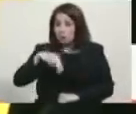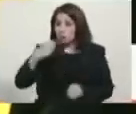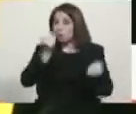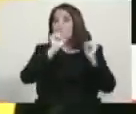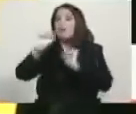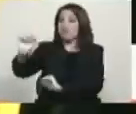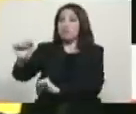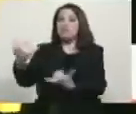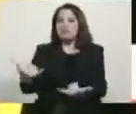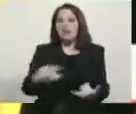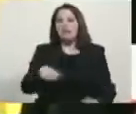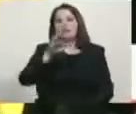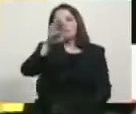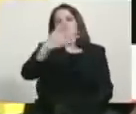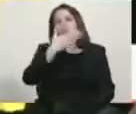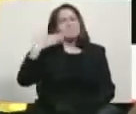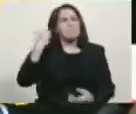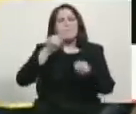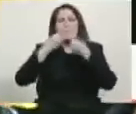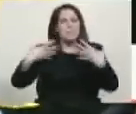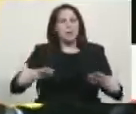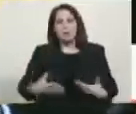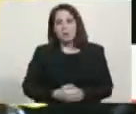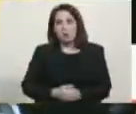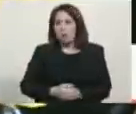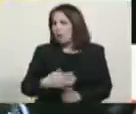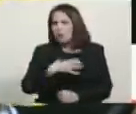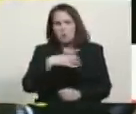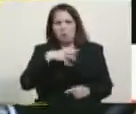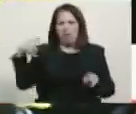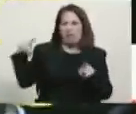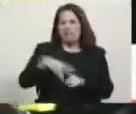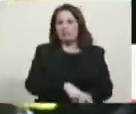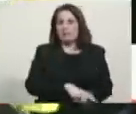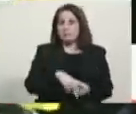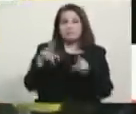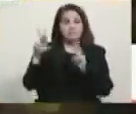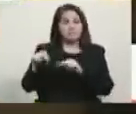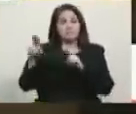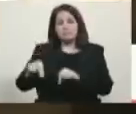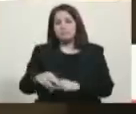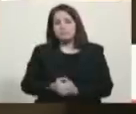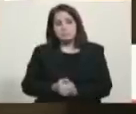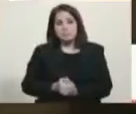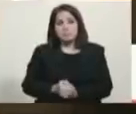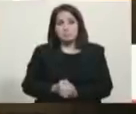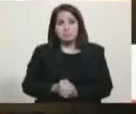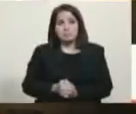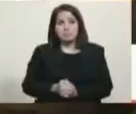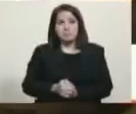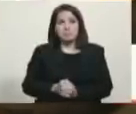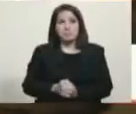ese destino maravilloso. No podrán con nosotros, no podrán.